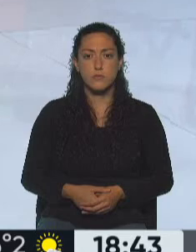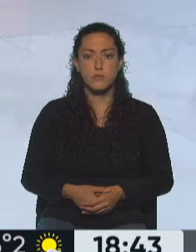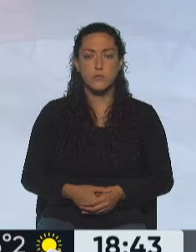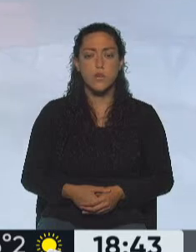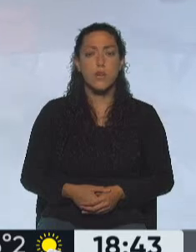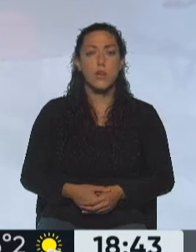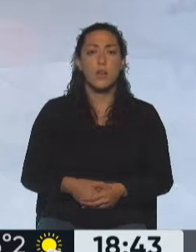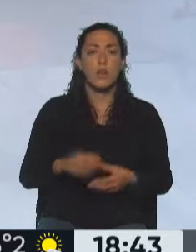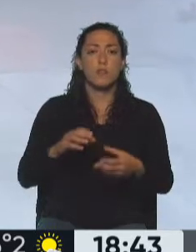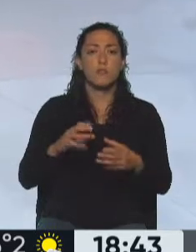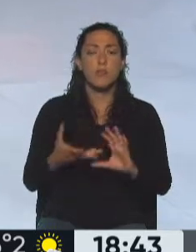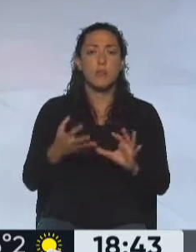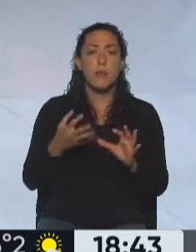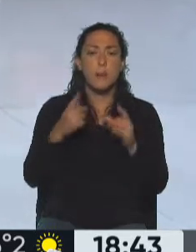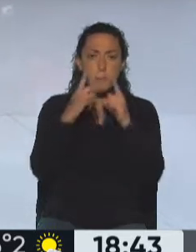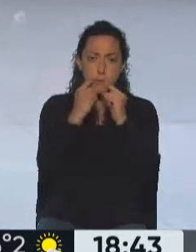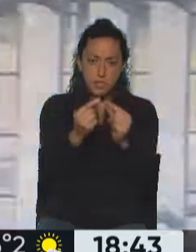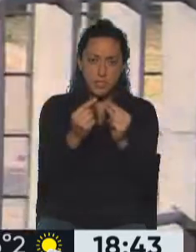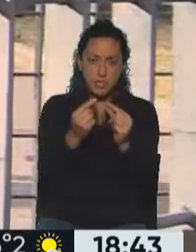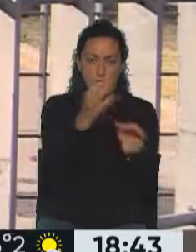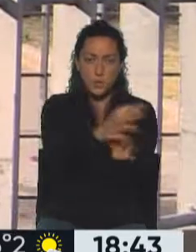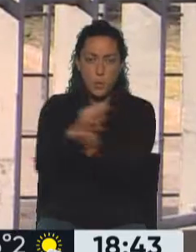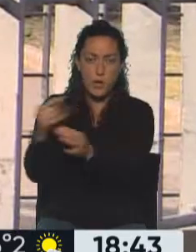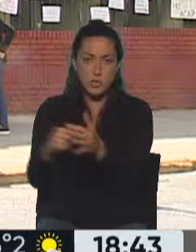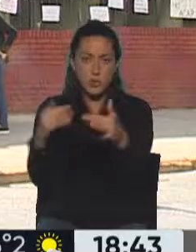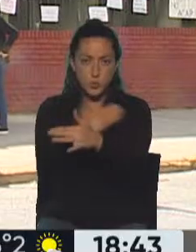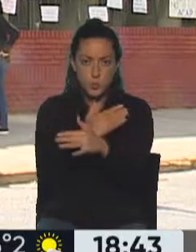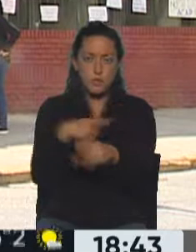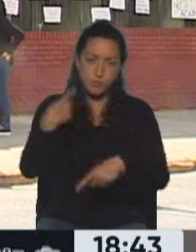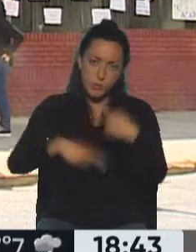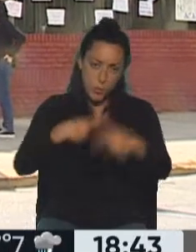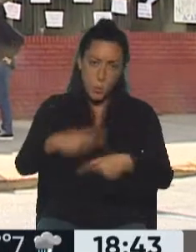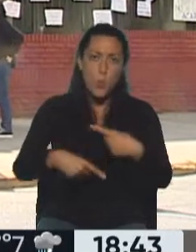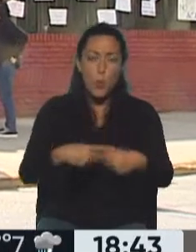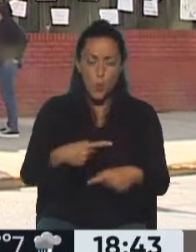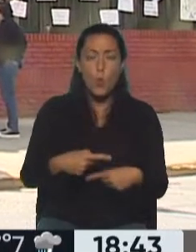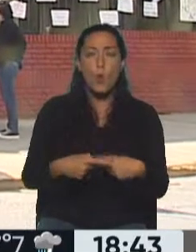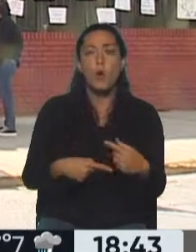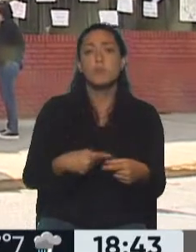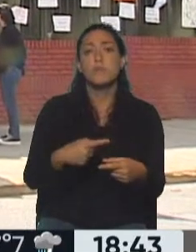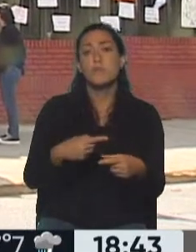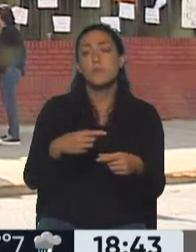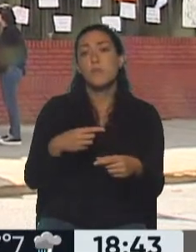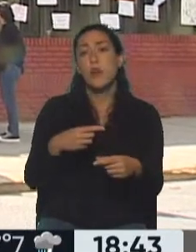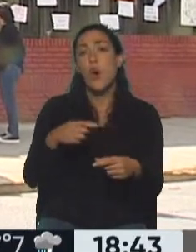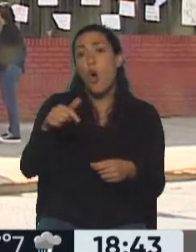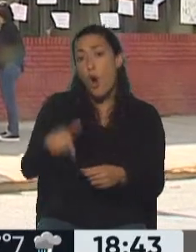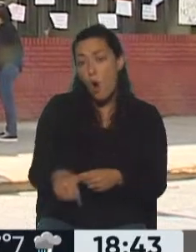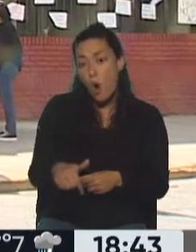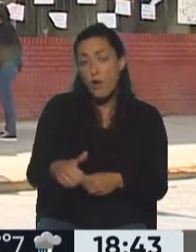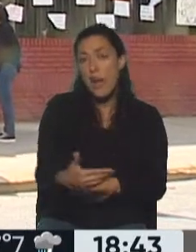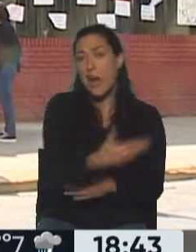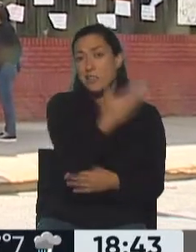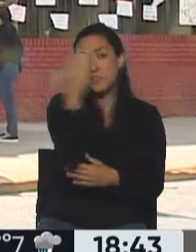Siguen las medidas de protesta en diferentes escuelas de la Ciudad Autónoma de Buenos Aires, en las que hoy se realizaron